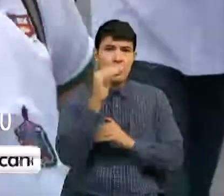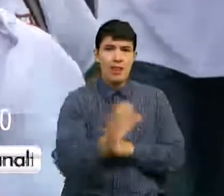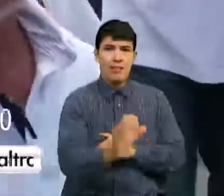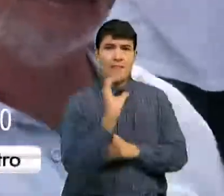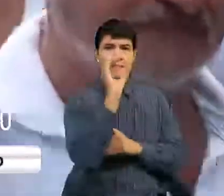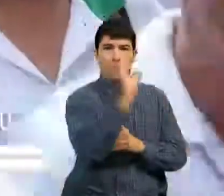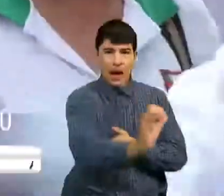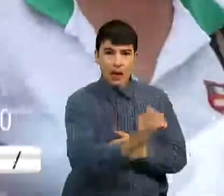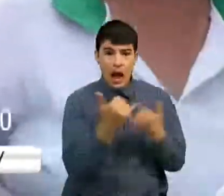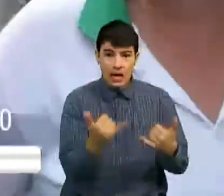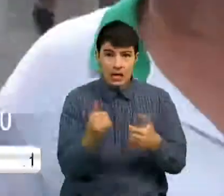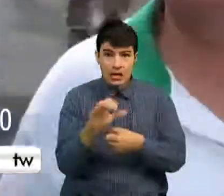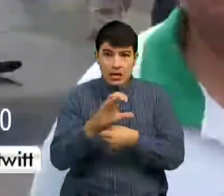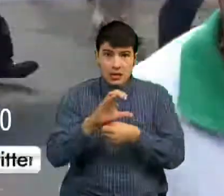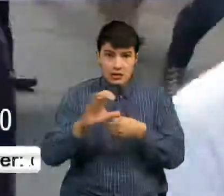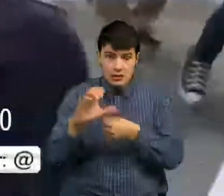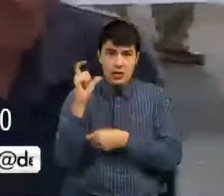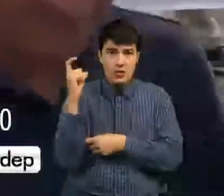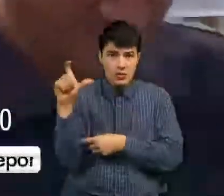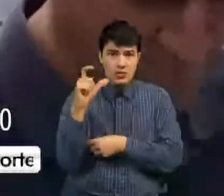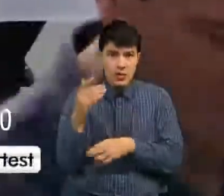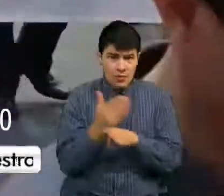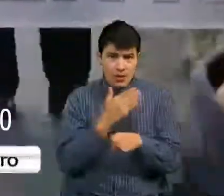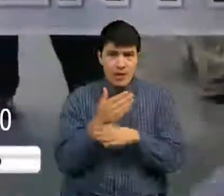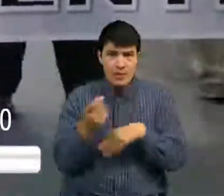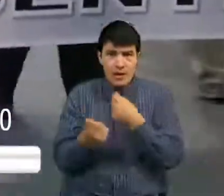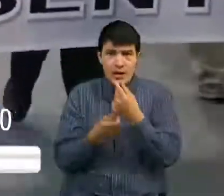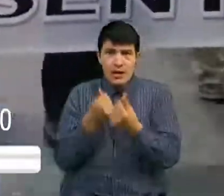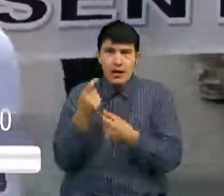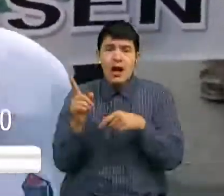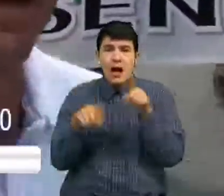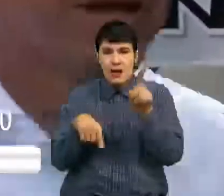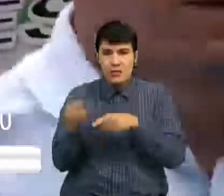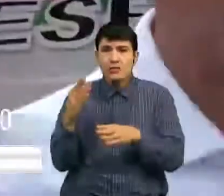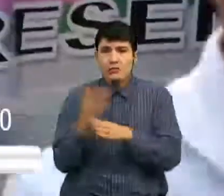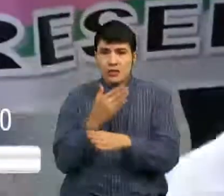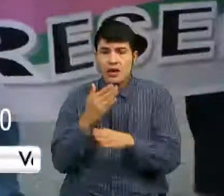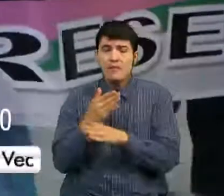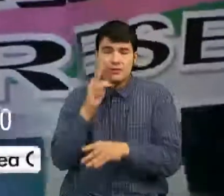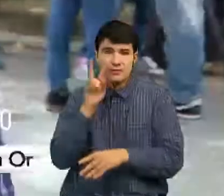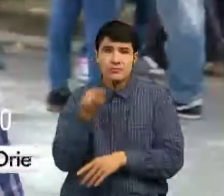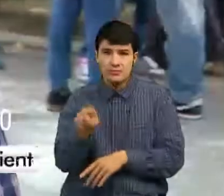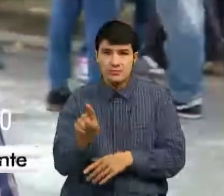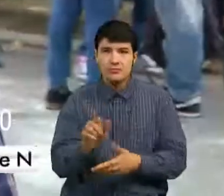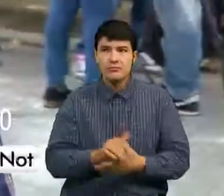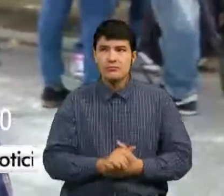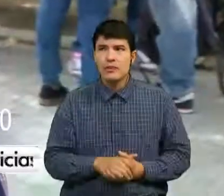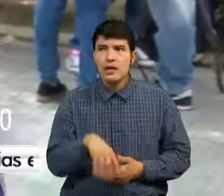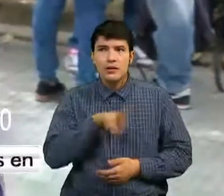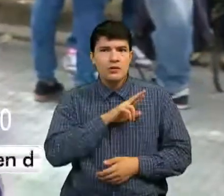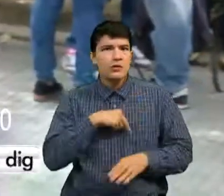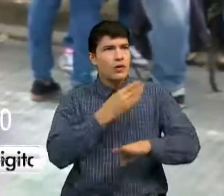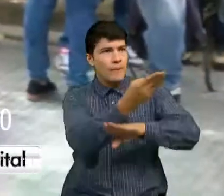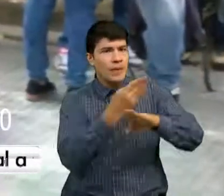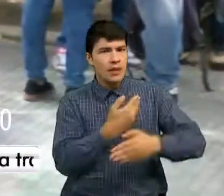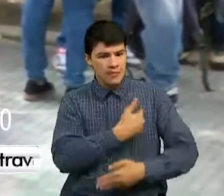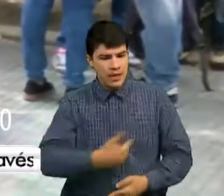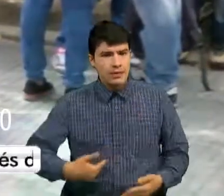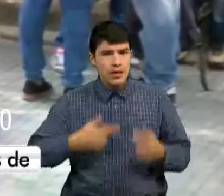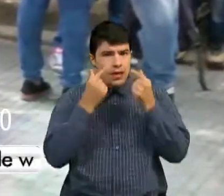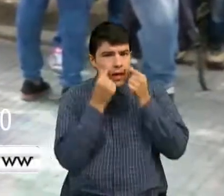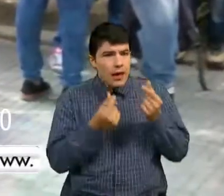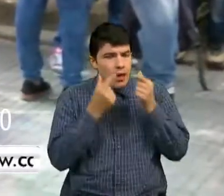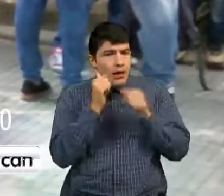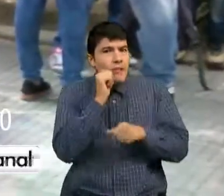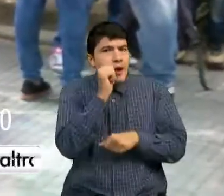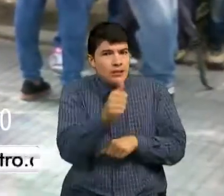en la zona de frontera que viene atravesando una crisis económica, pues se ven estas afectaciones. Le estamos pidiendo al presidente de la República, que